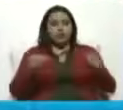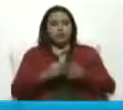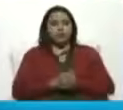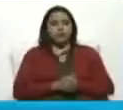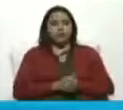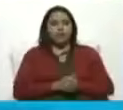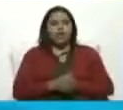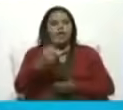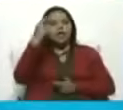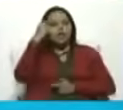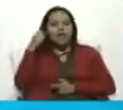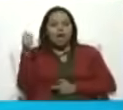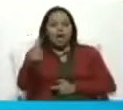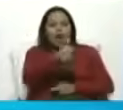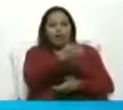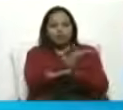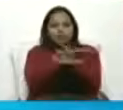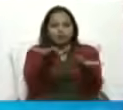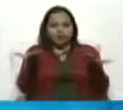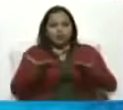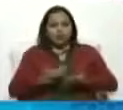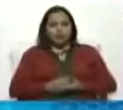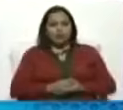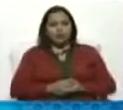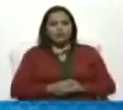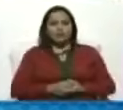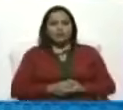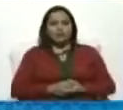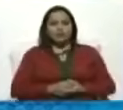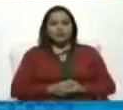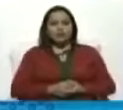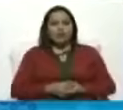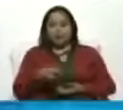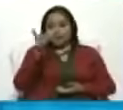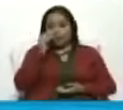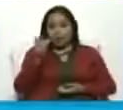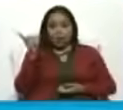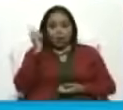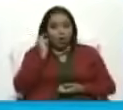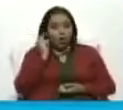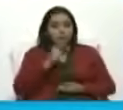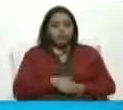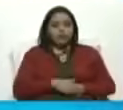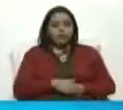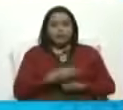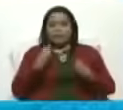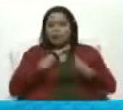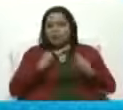El día en que cada uno de ustedes, hombres, mujeres de a pie,